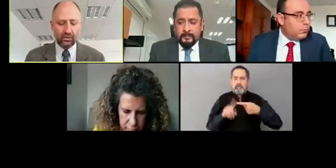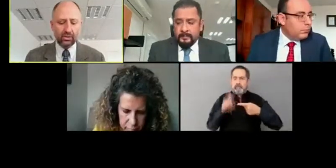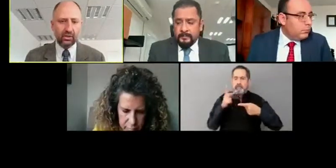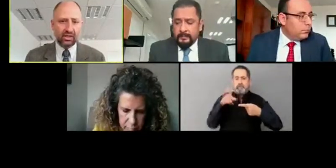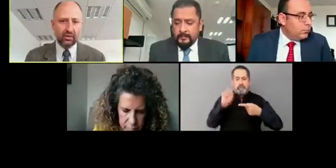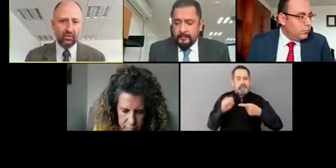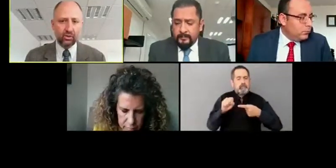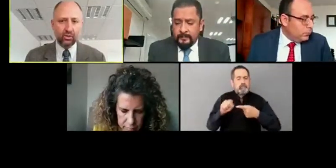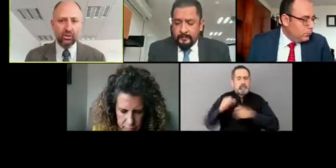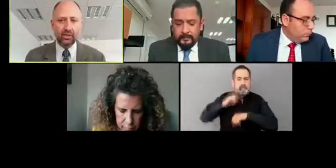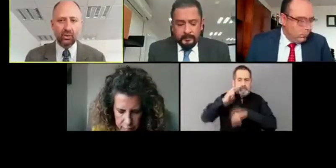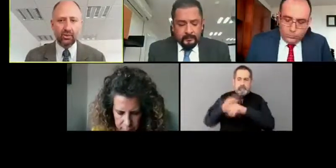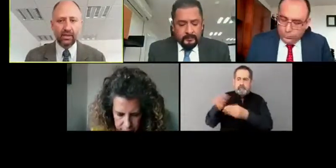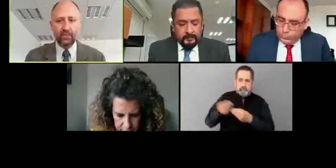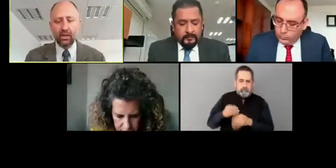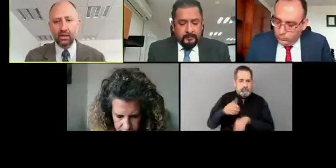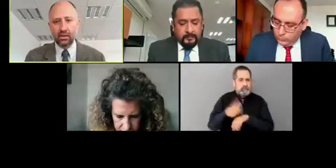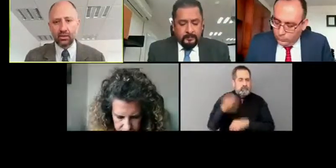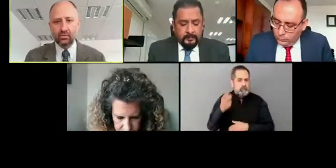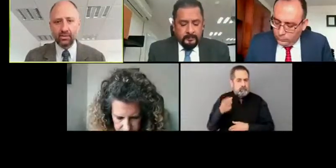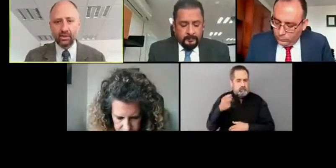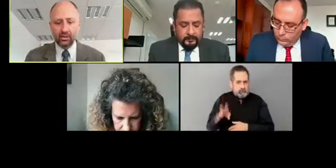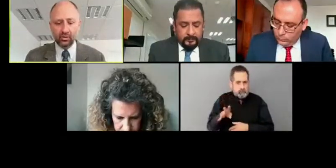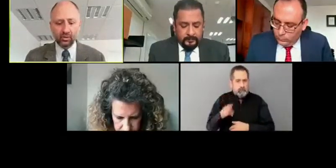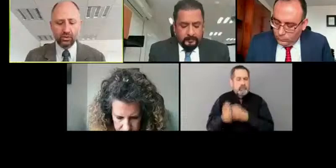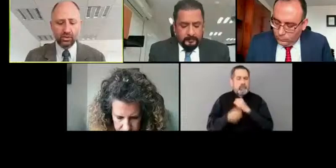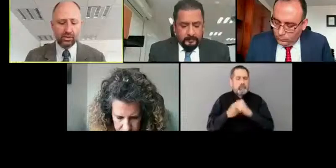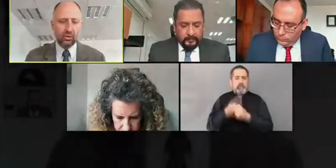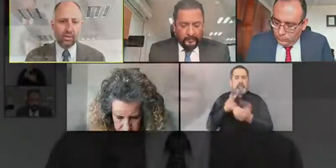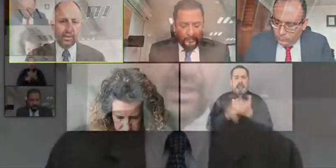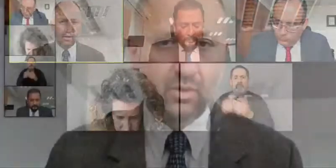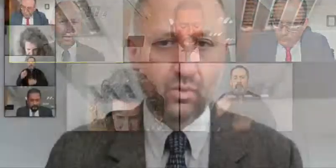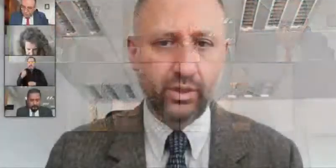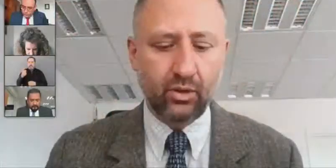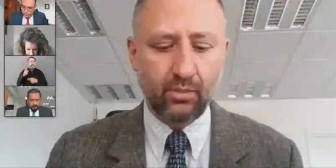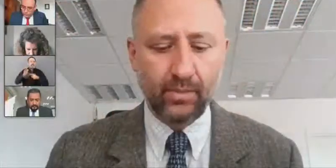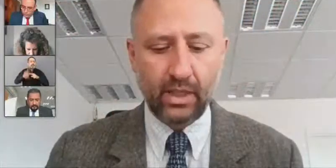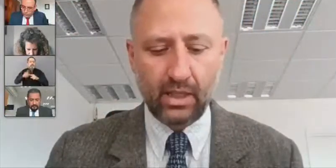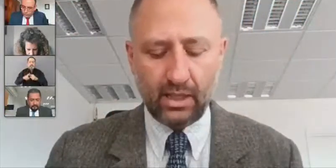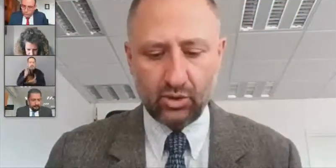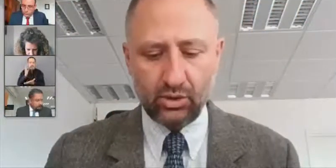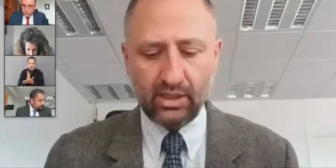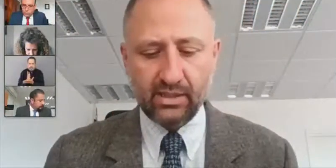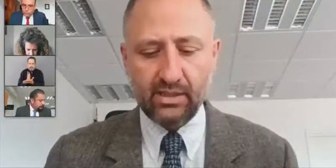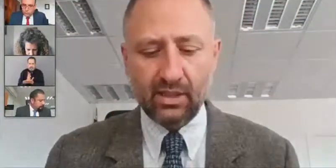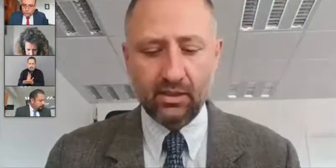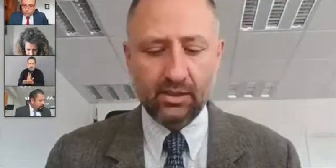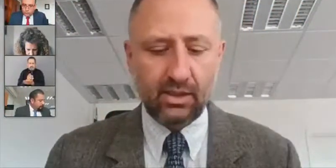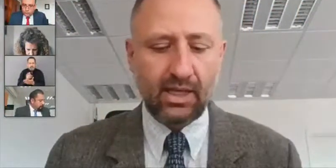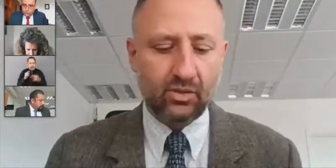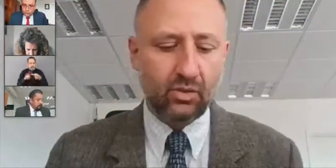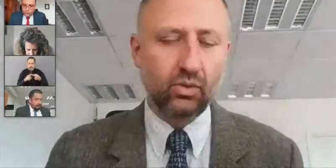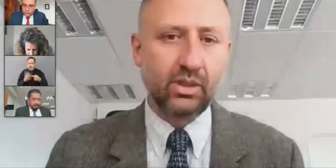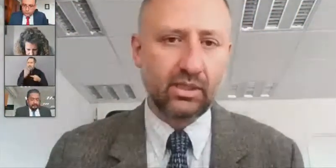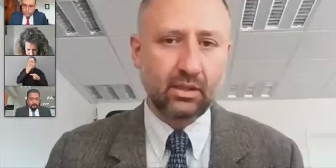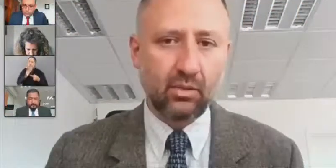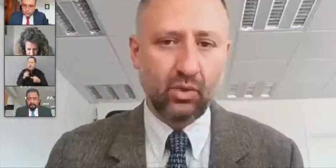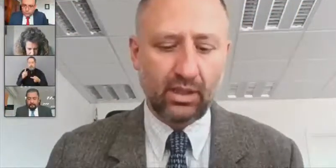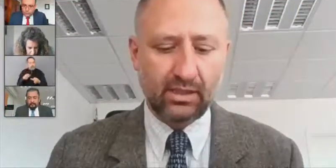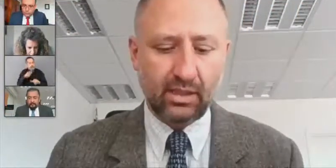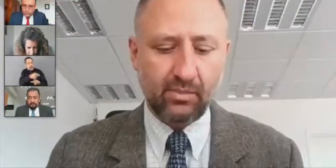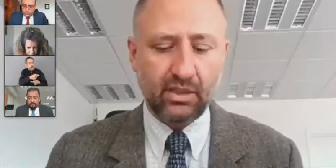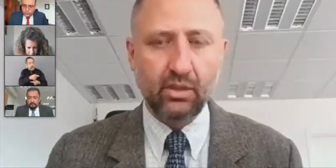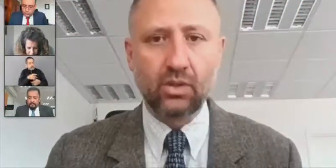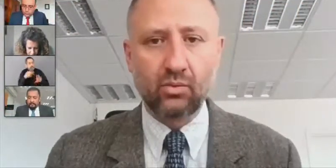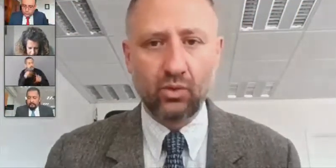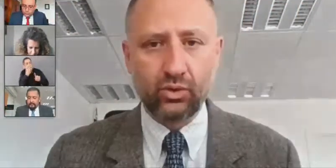de órgano central número 39 de 2021, se resuelve único, son inexistentes las conductas